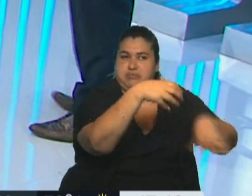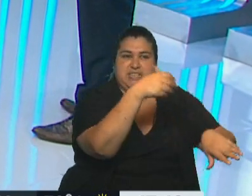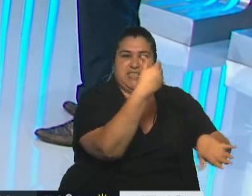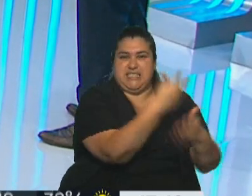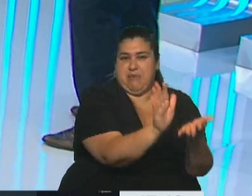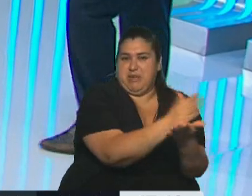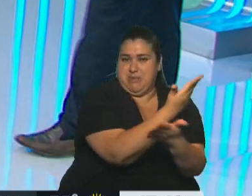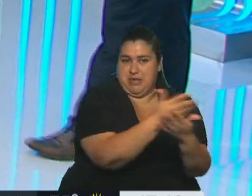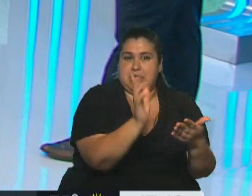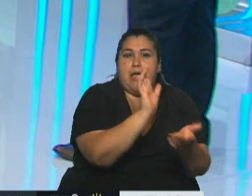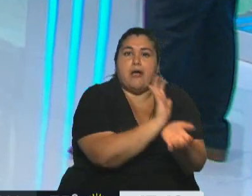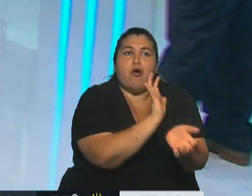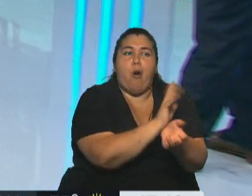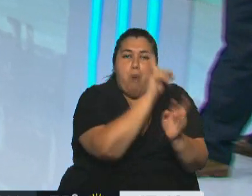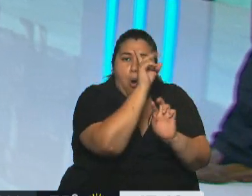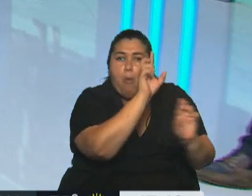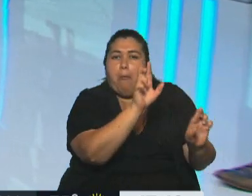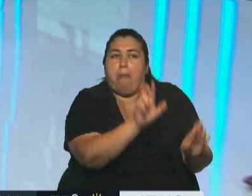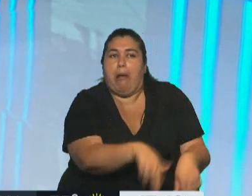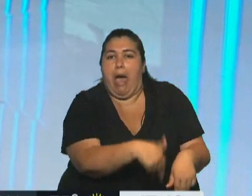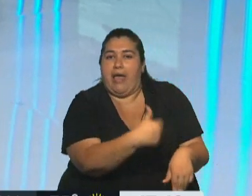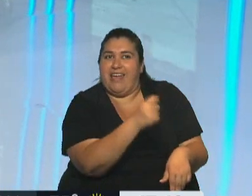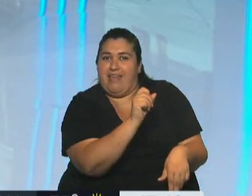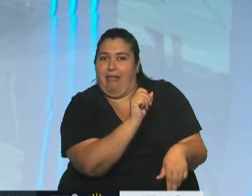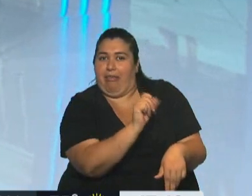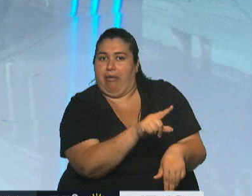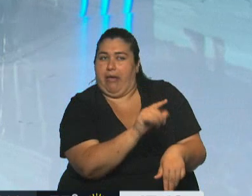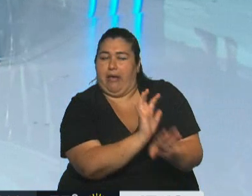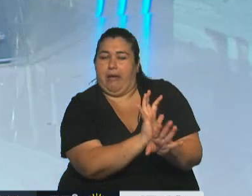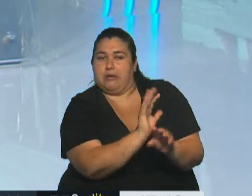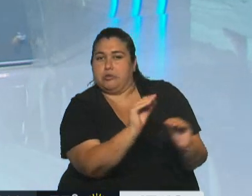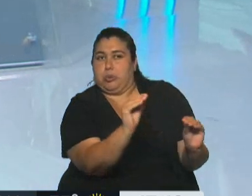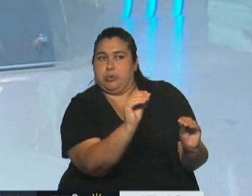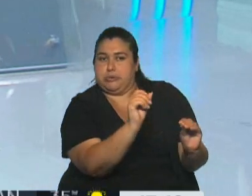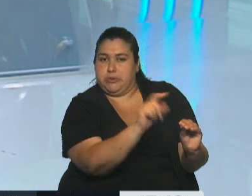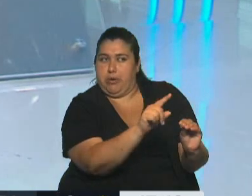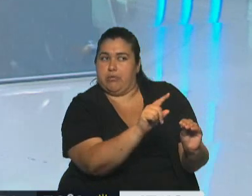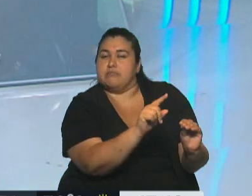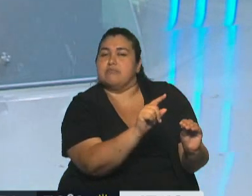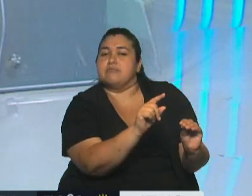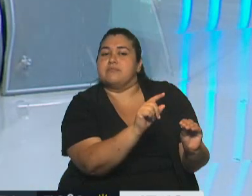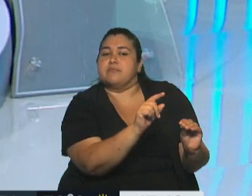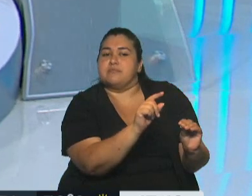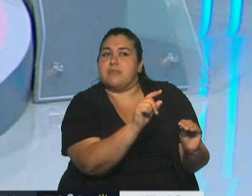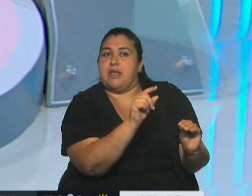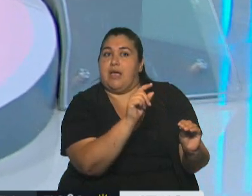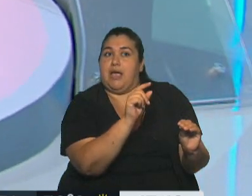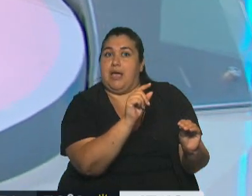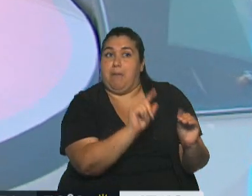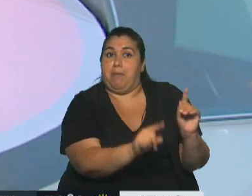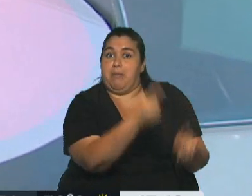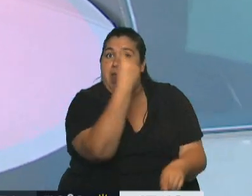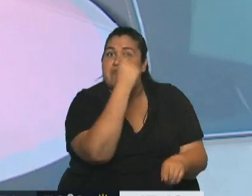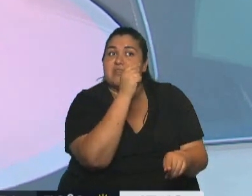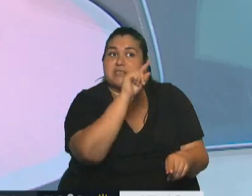nueva criminalidad que no estaba en su máxima potencia y crueldad en Ecuador. En ese